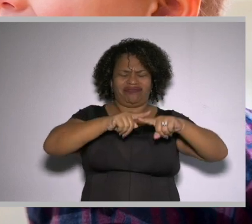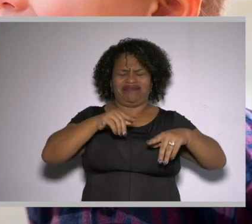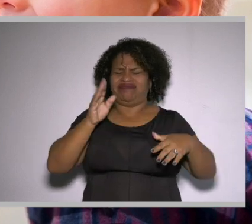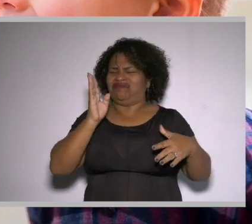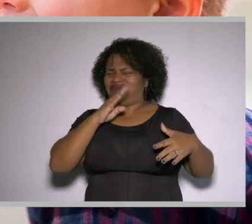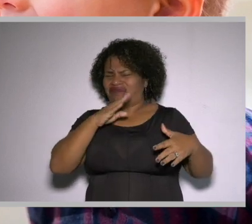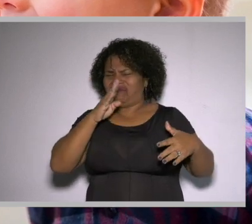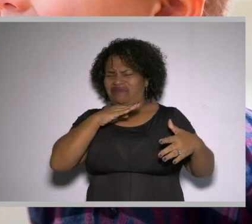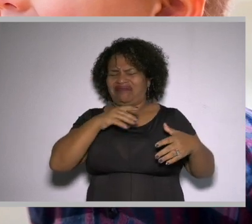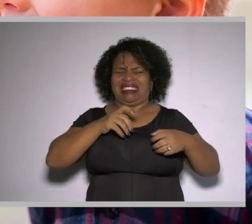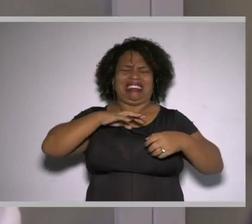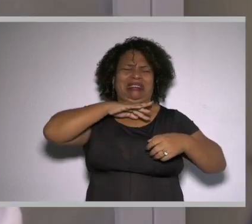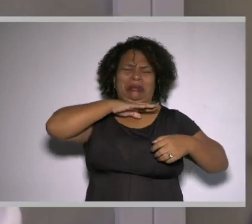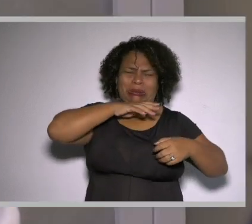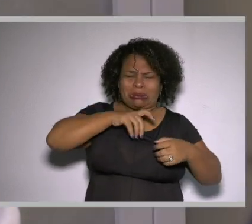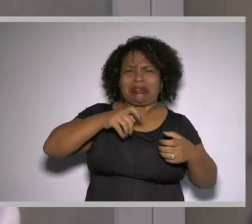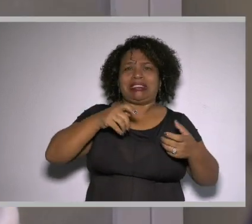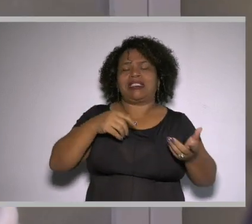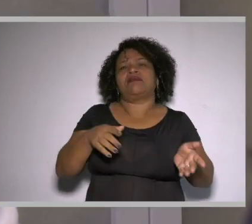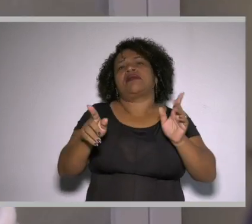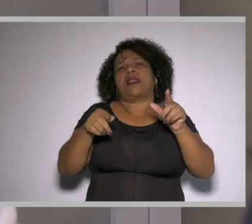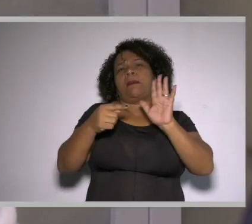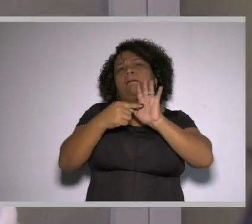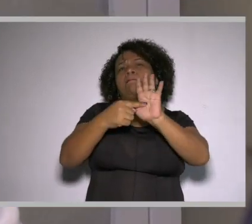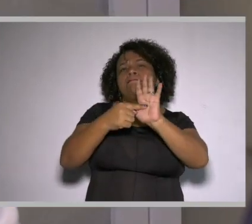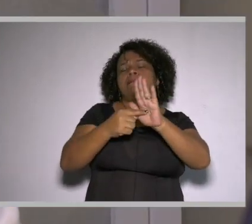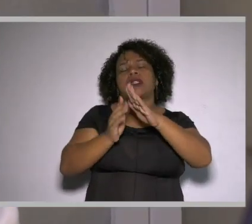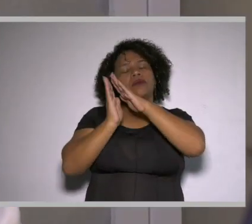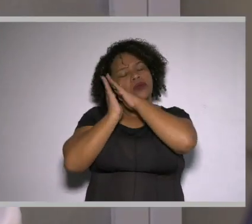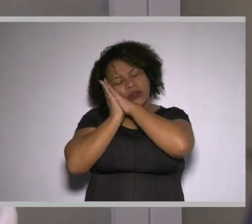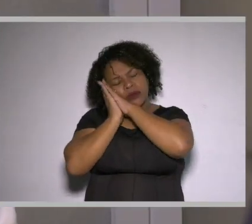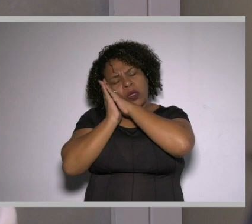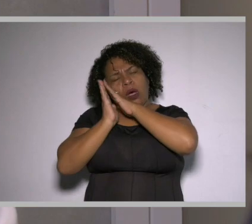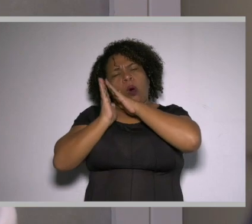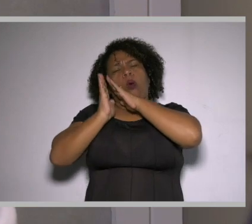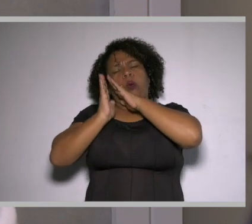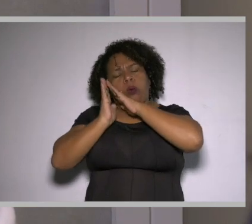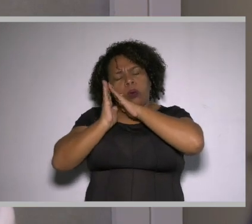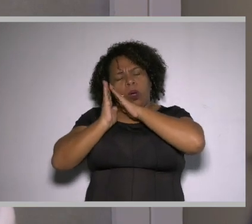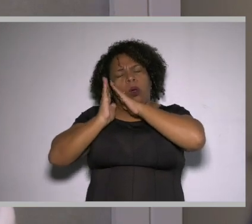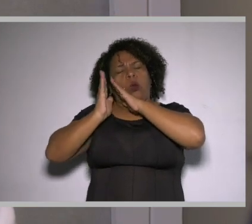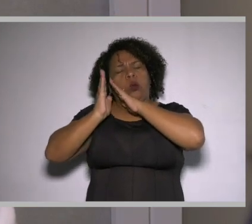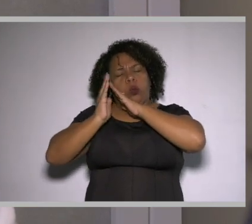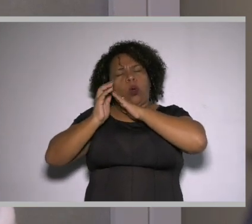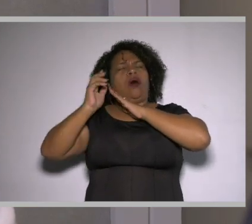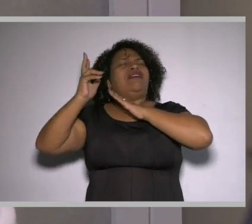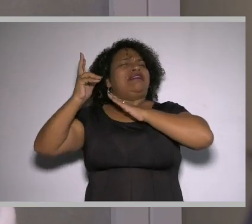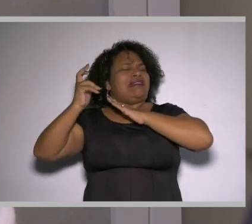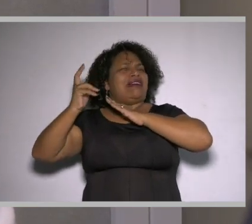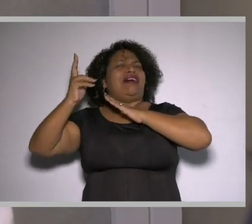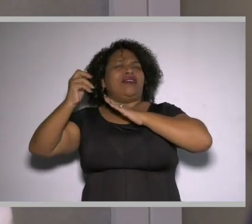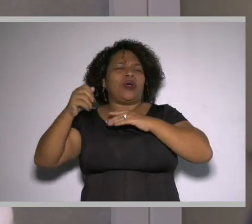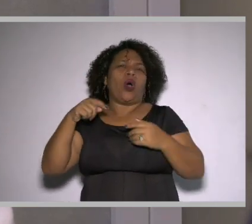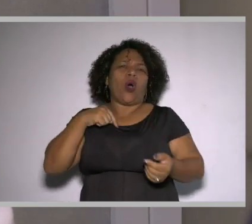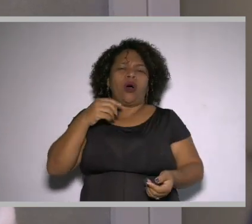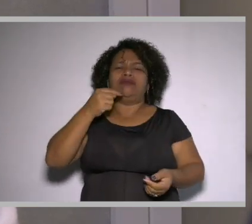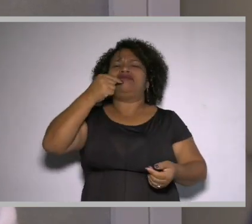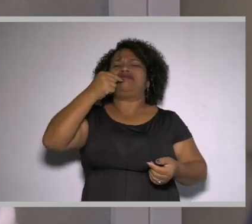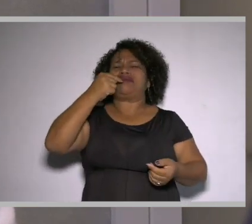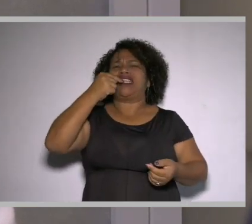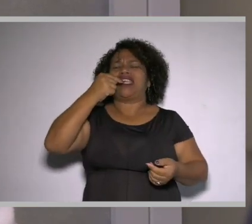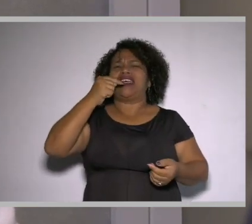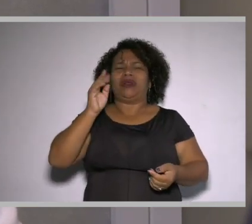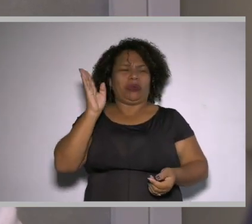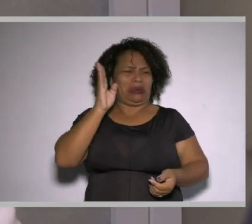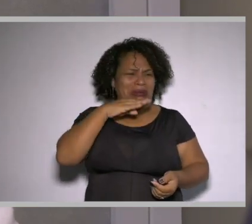examen físico. O sea, al ver la nariz nosotros no podemos ver esas bolas. Esas bolas que la población comúnmente observa son los cornetes inferiores, que